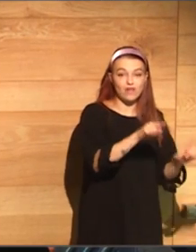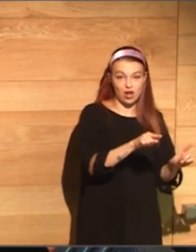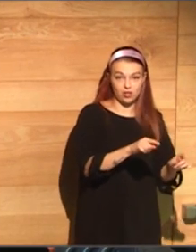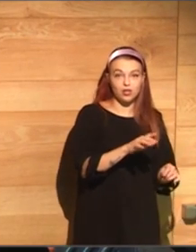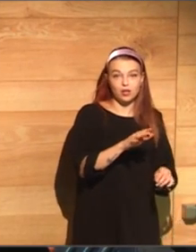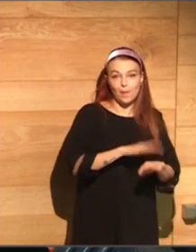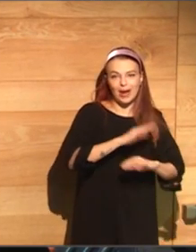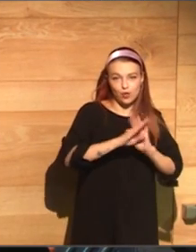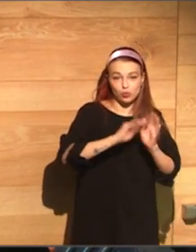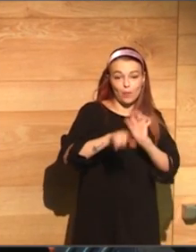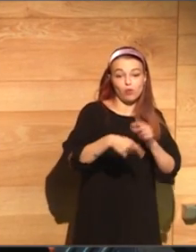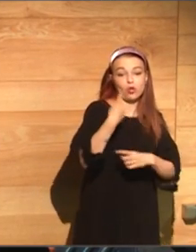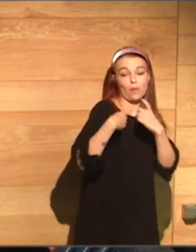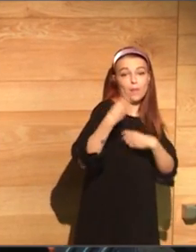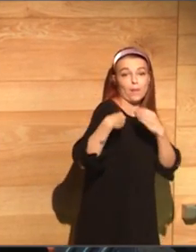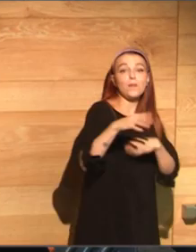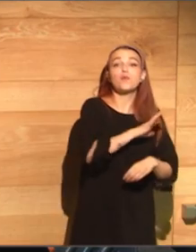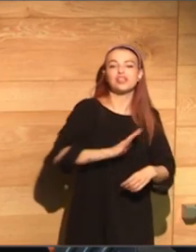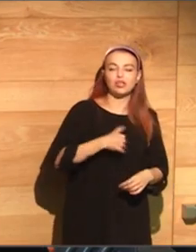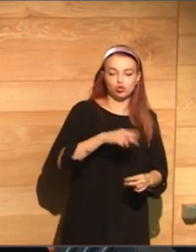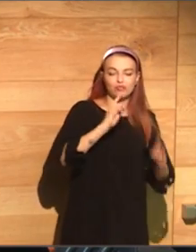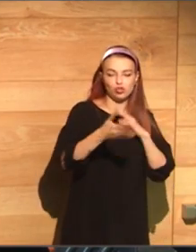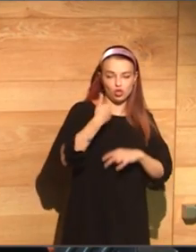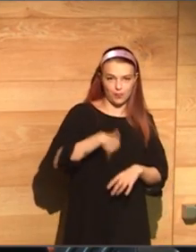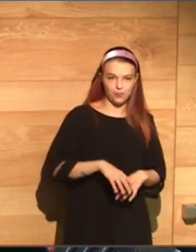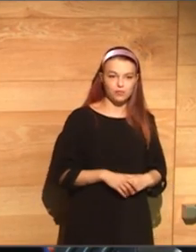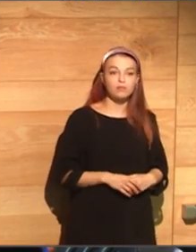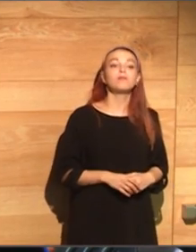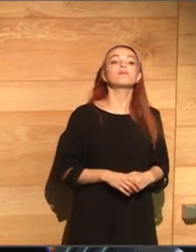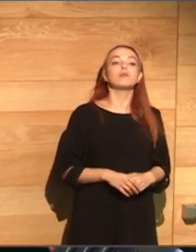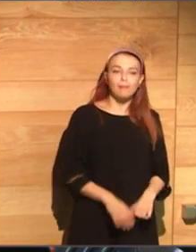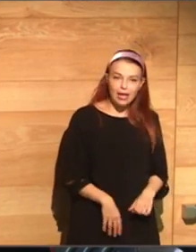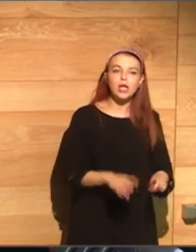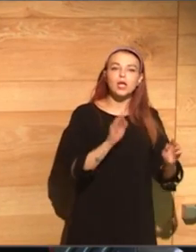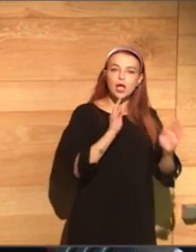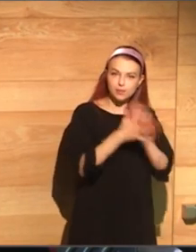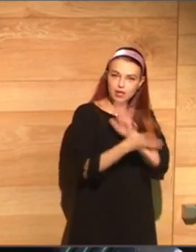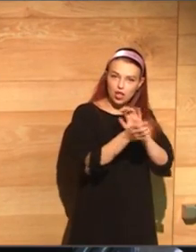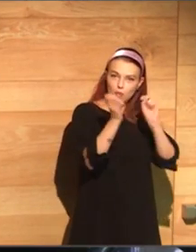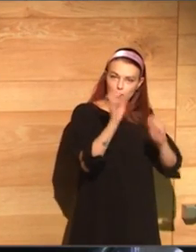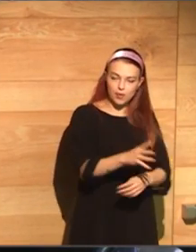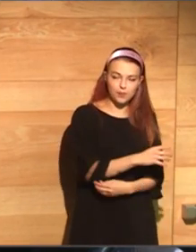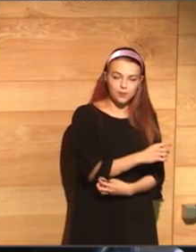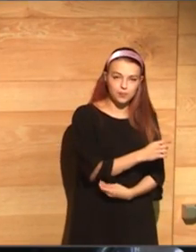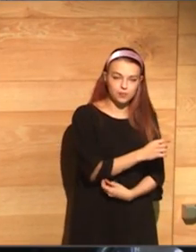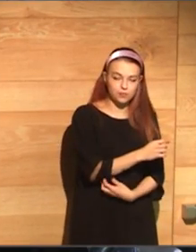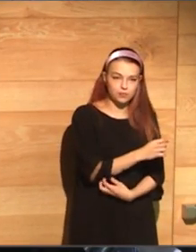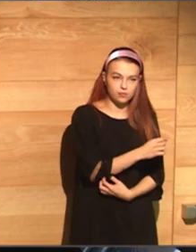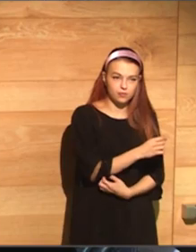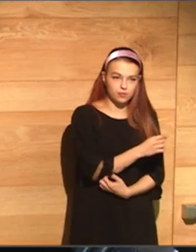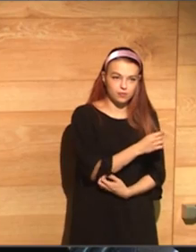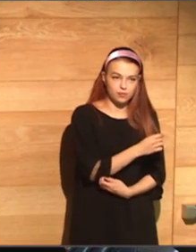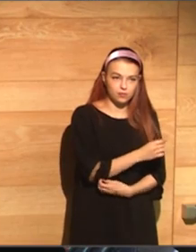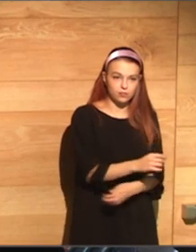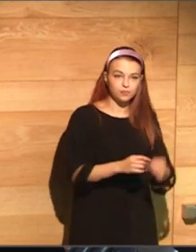próximo programa. Por si acaso abrimos con eso, ¿no? Eso es, pero vamos a intentar hablar vale, de todas. La explicación entonces es esa, vale. En el programas